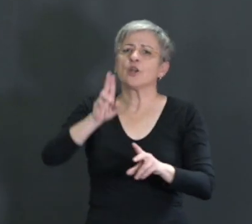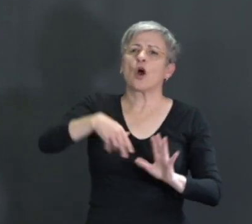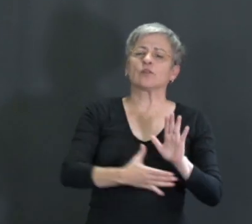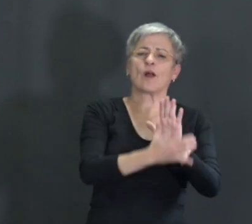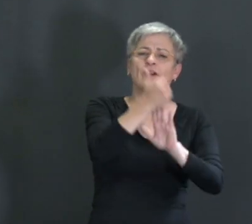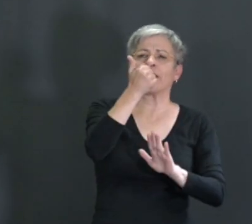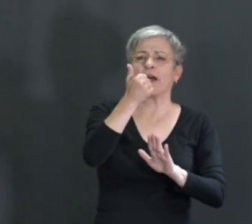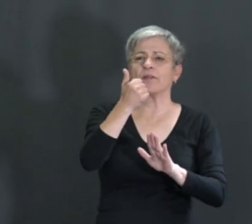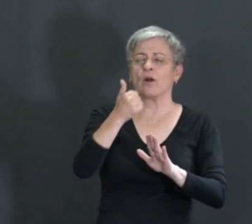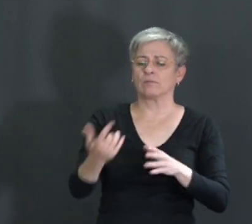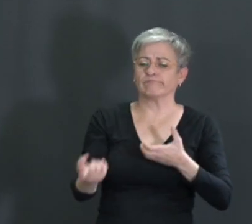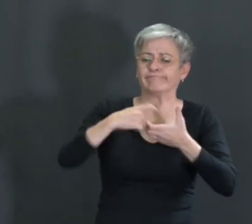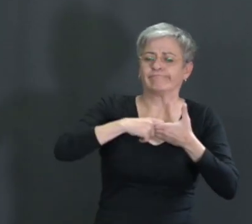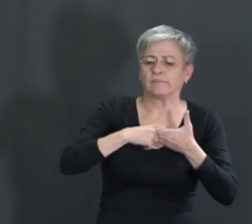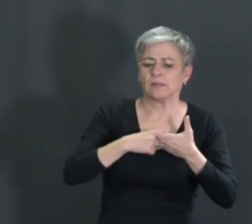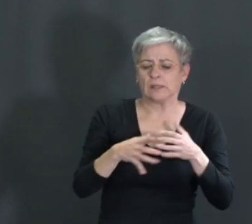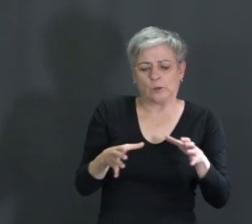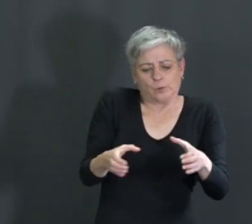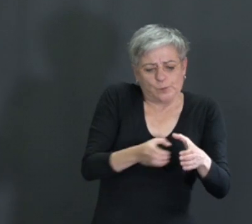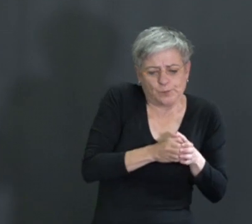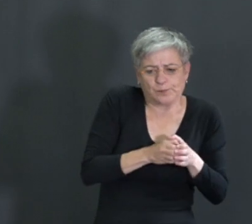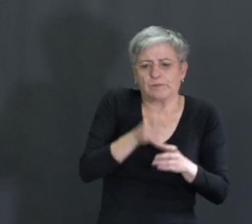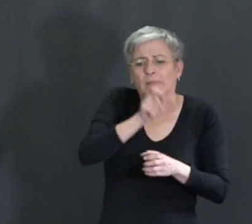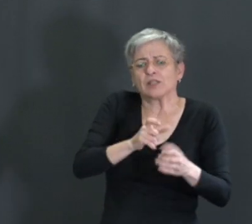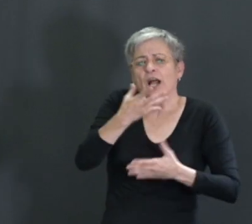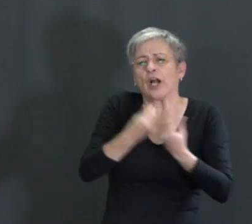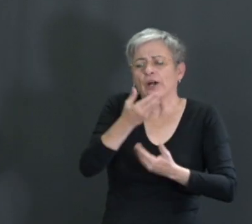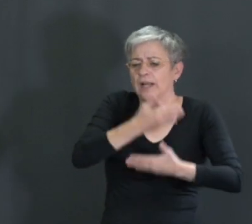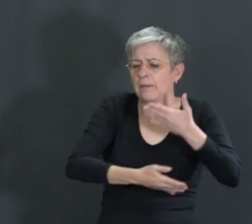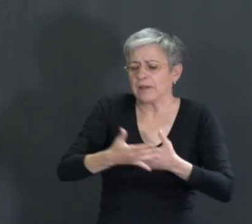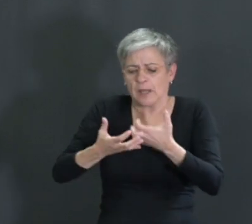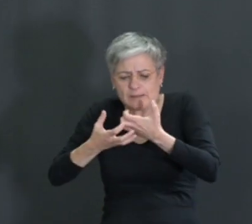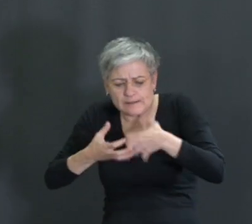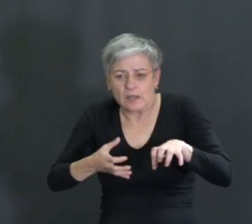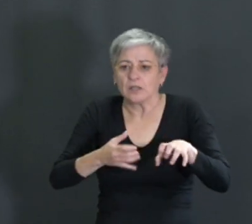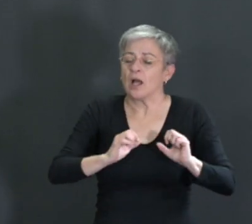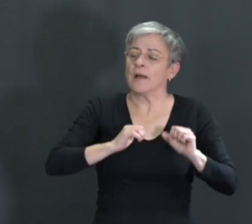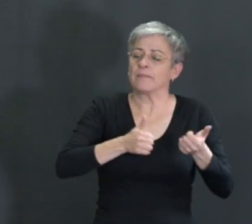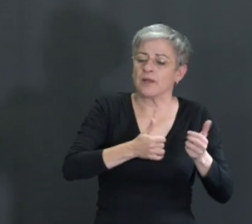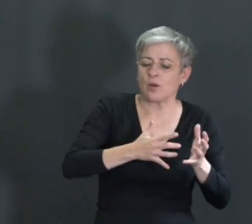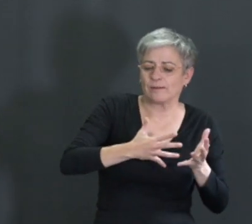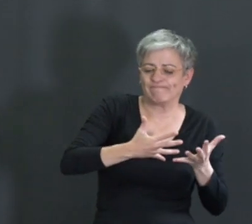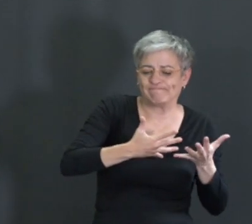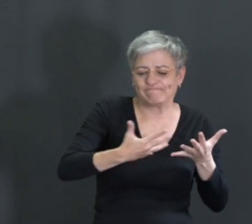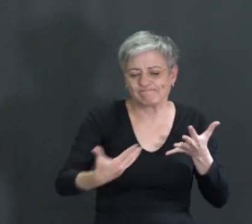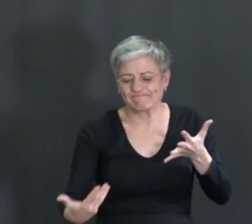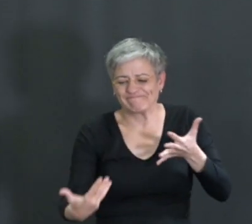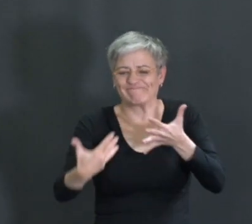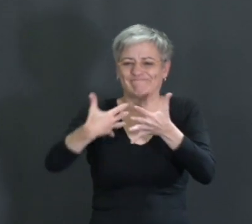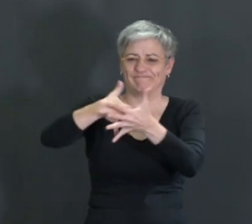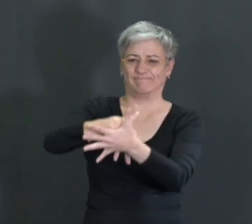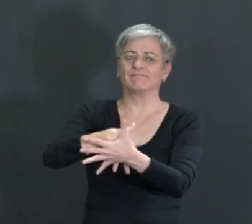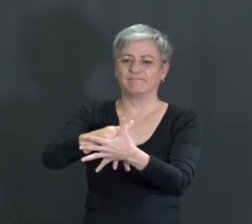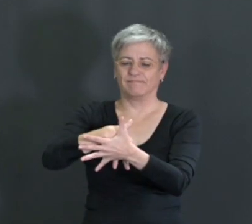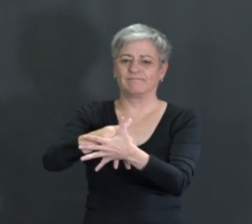que solamente acogen de forma segregada el deporte de personas con discapacidad, sino que se va produciendo esa integración,